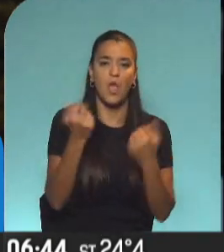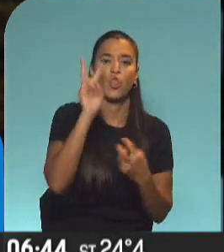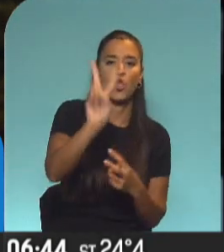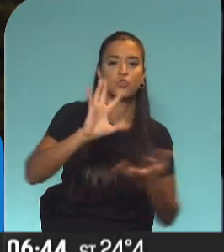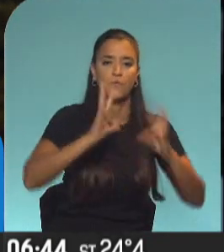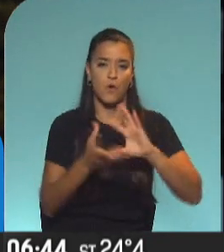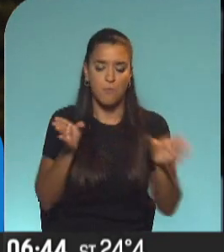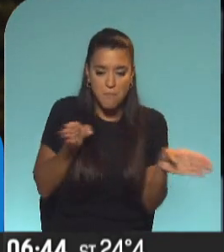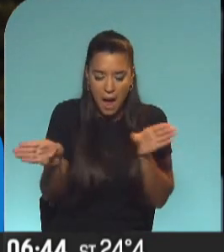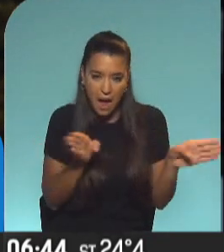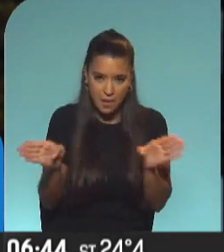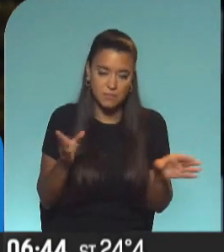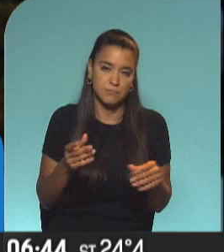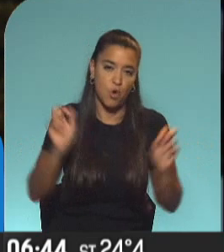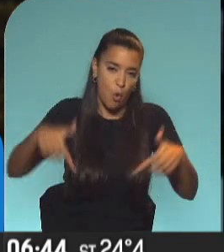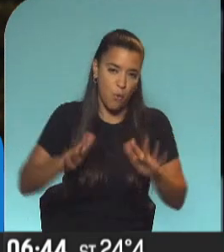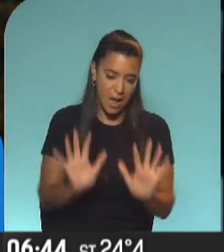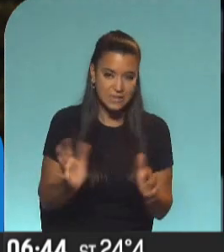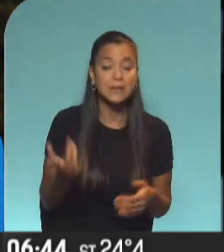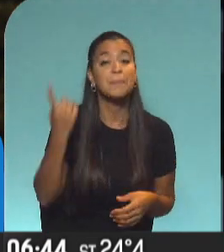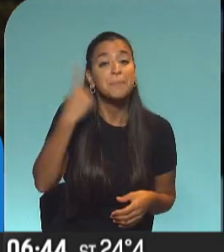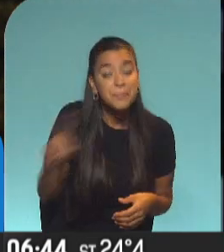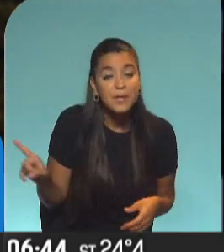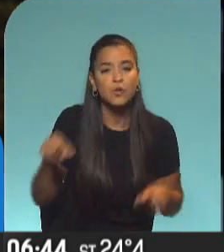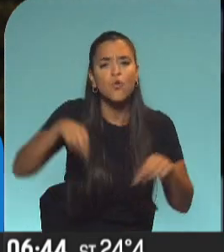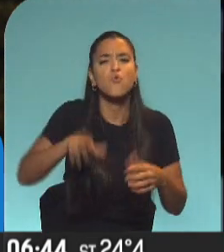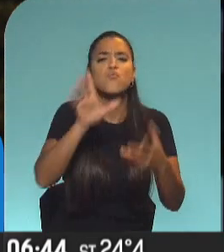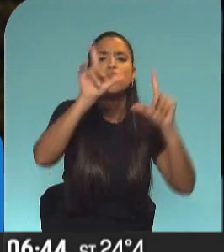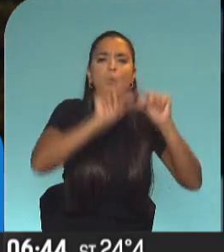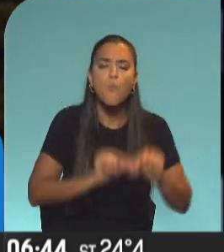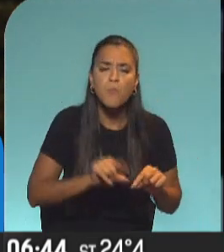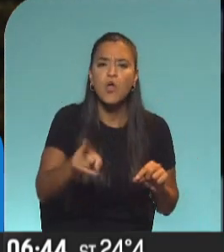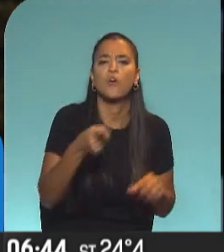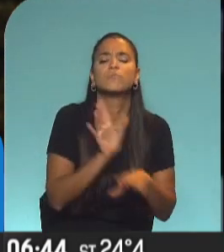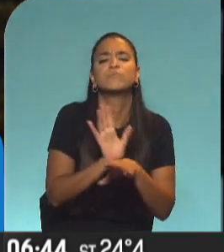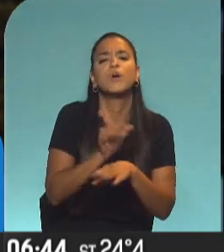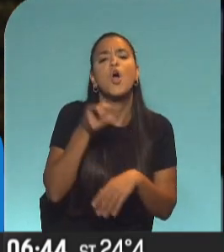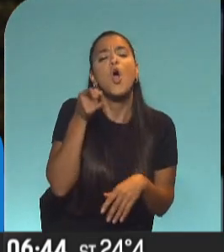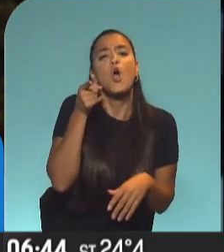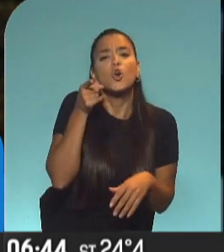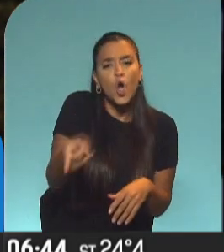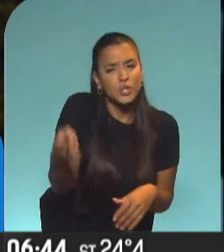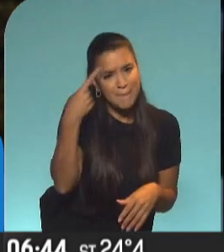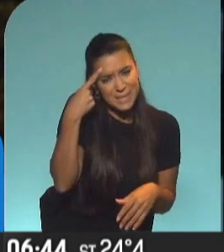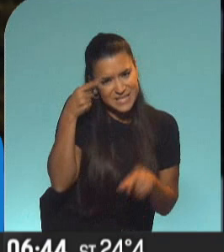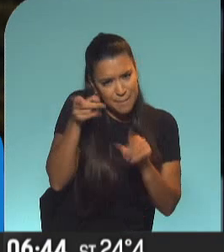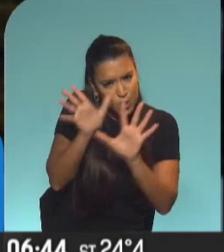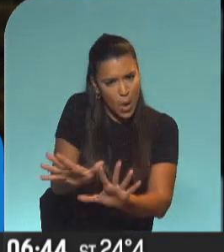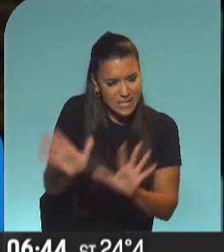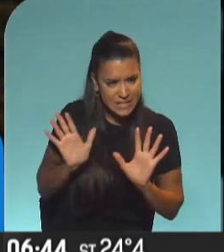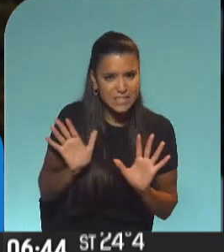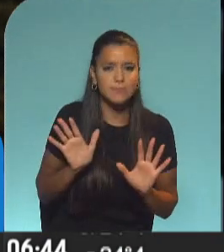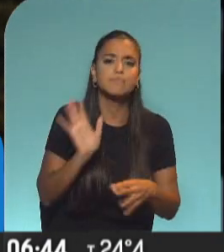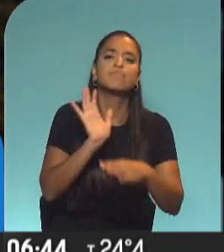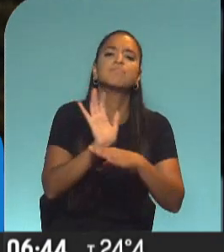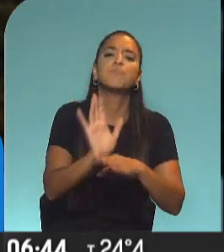posturas que es muy común encontrarlas. Sí. Ahora, traemos unos números que van en contra de ese pensamiento que es